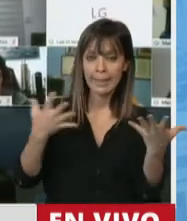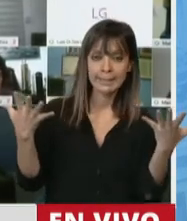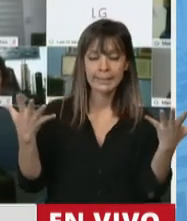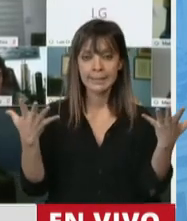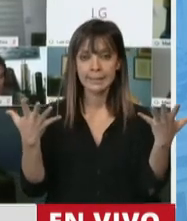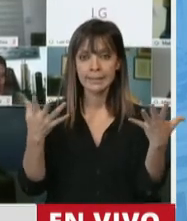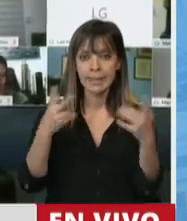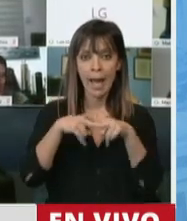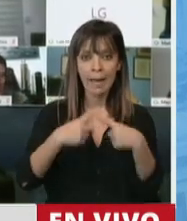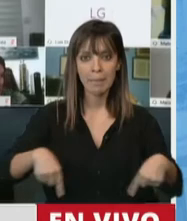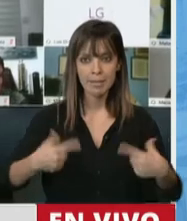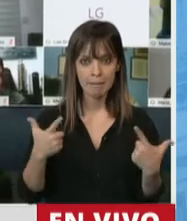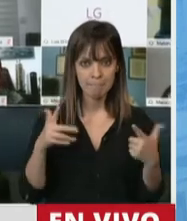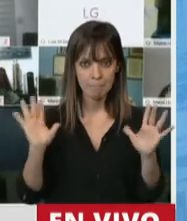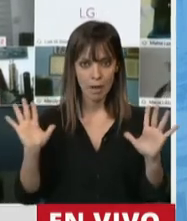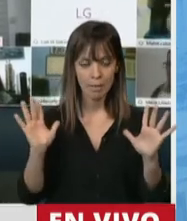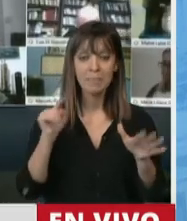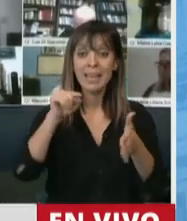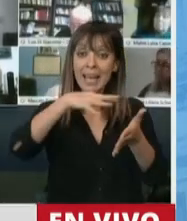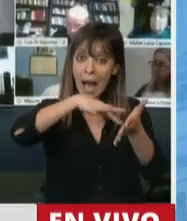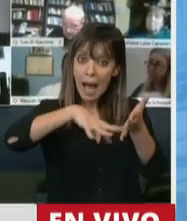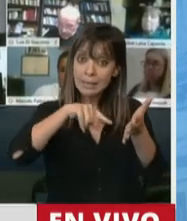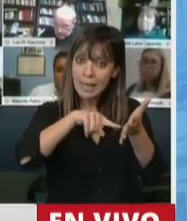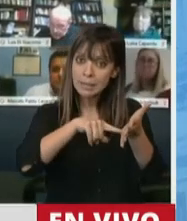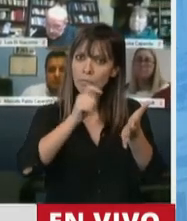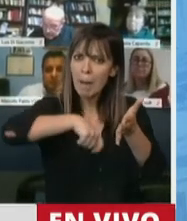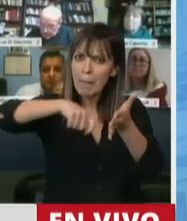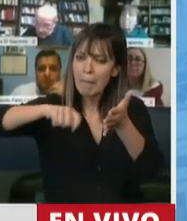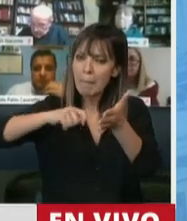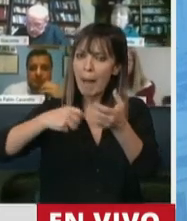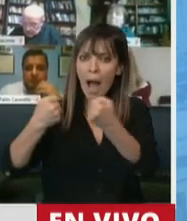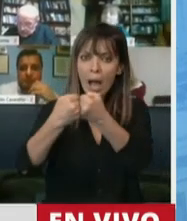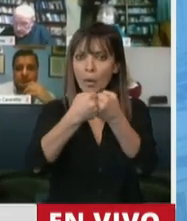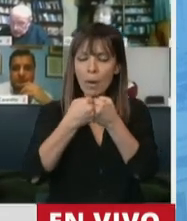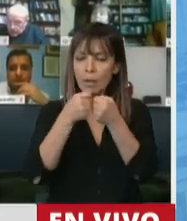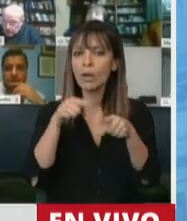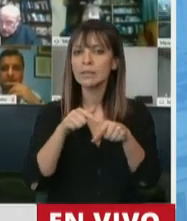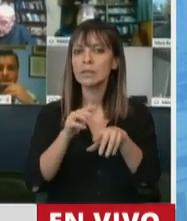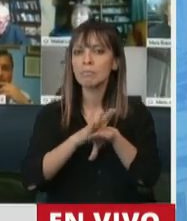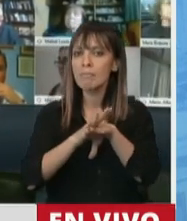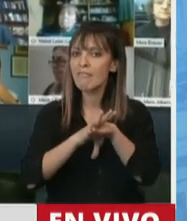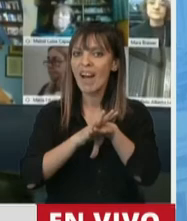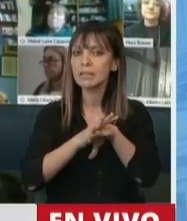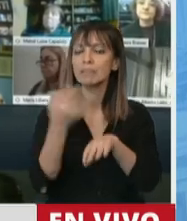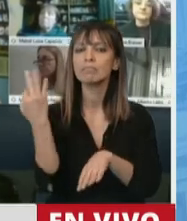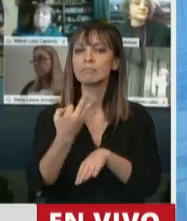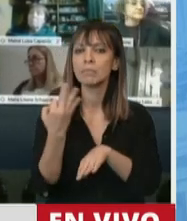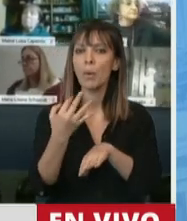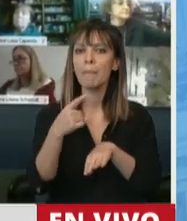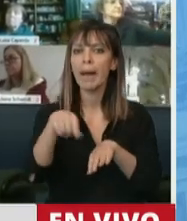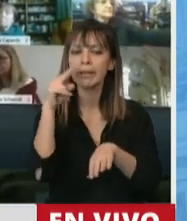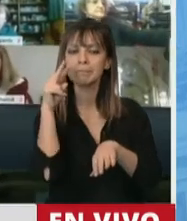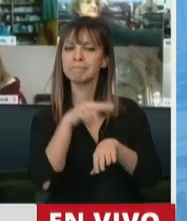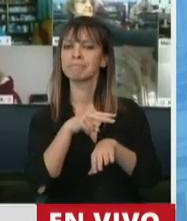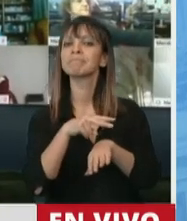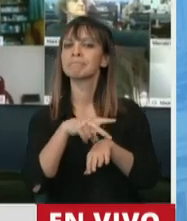Me parece que esa acta es un importante avance y es un buen antecedente para que se tengan en cuenta en